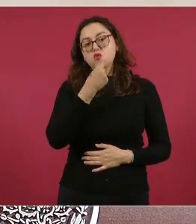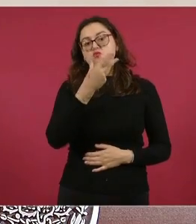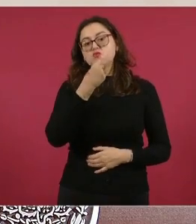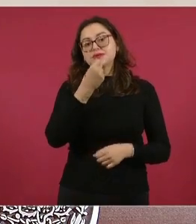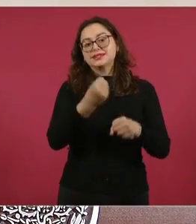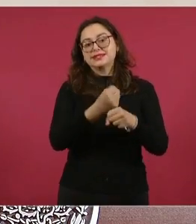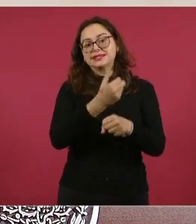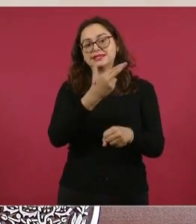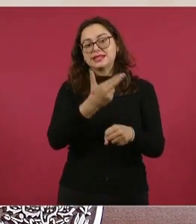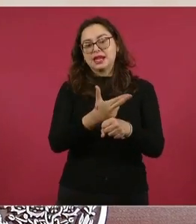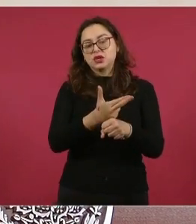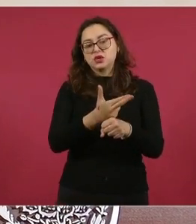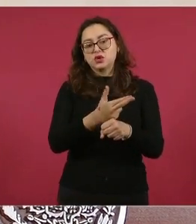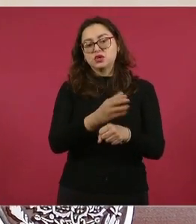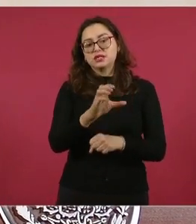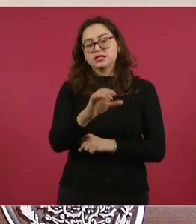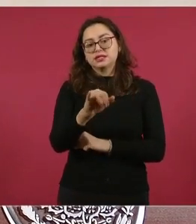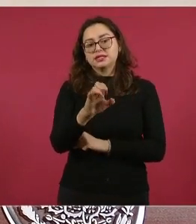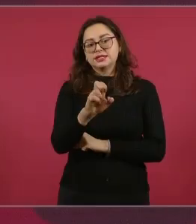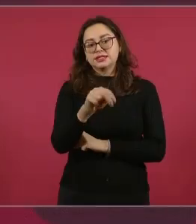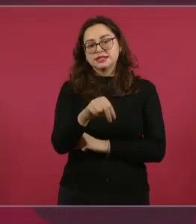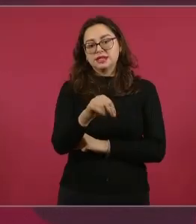le dije, y él ya había escuchado lo de